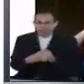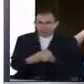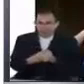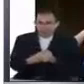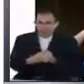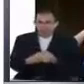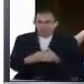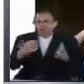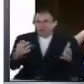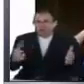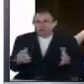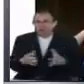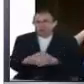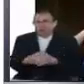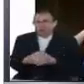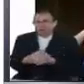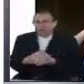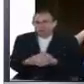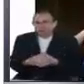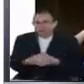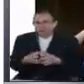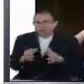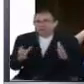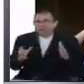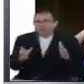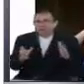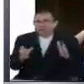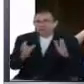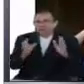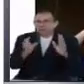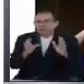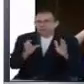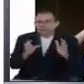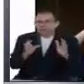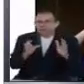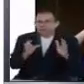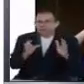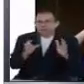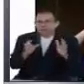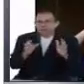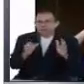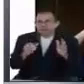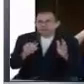importante. Otra cosa que ustedes que analicé, había,